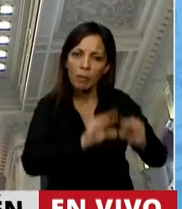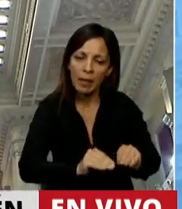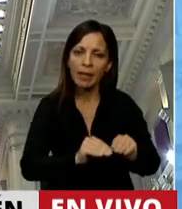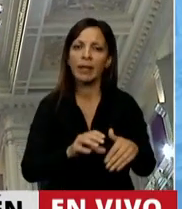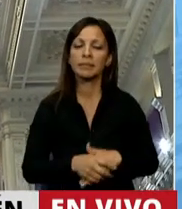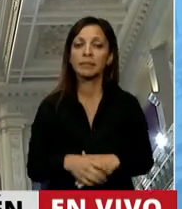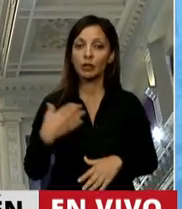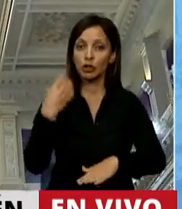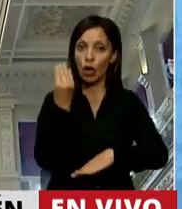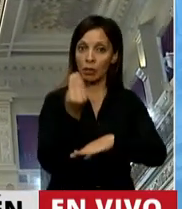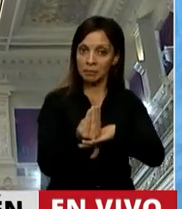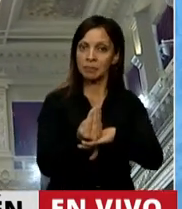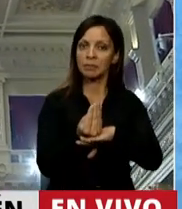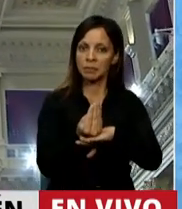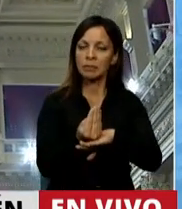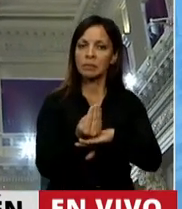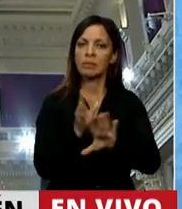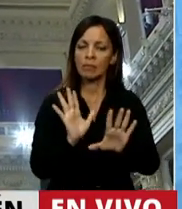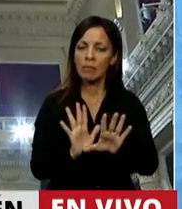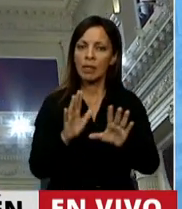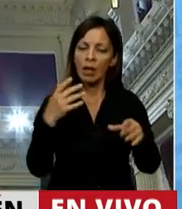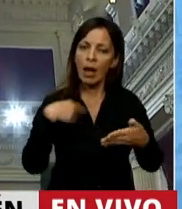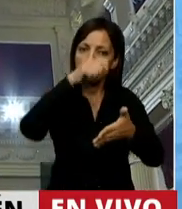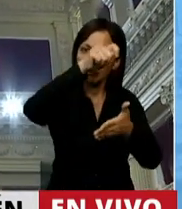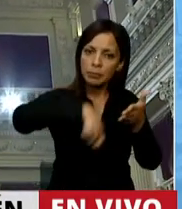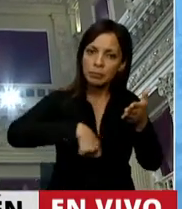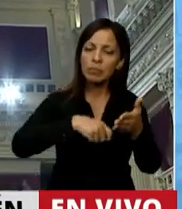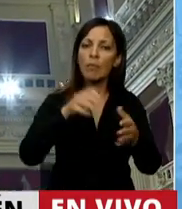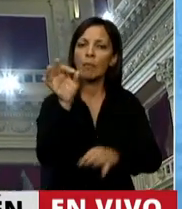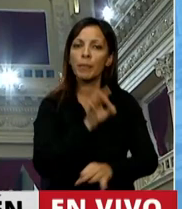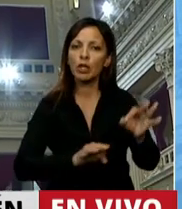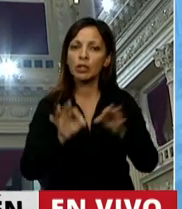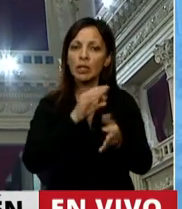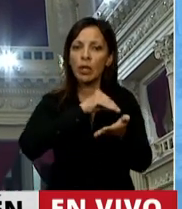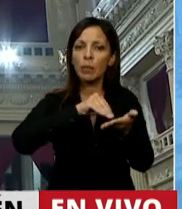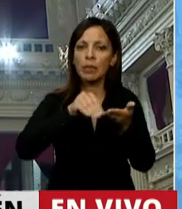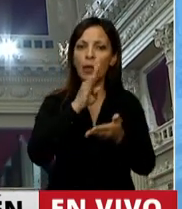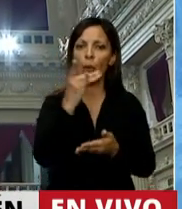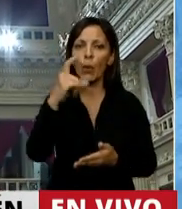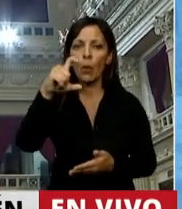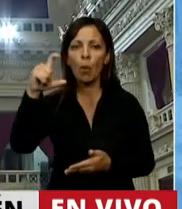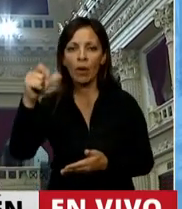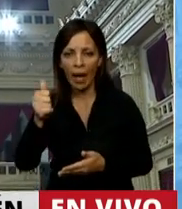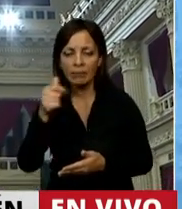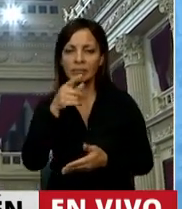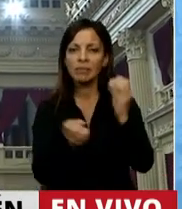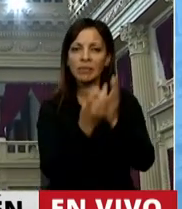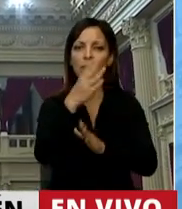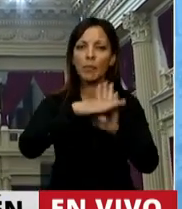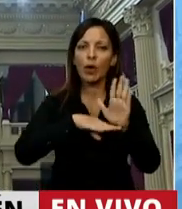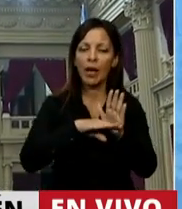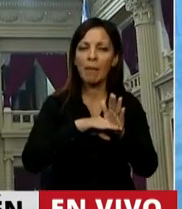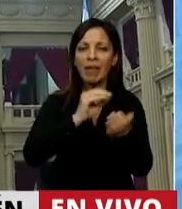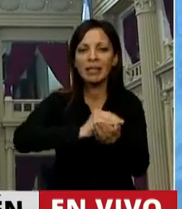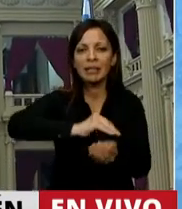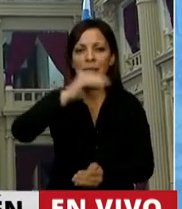Como legisladora nacional acompañé con mi firma el proyecto del diputado Buca, que crea el programa de promoción del crecimiento